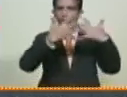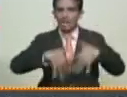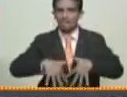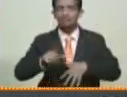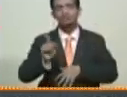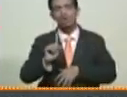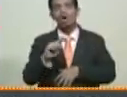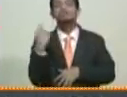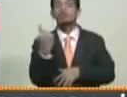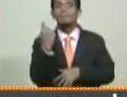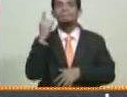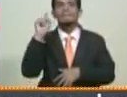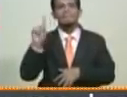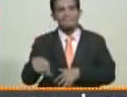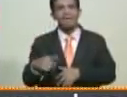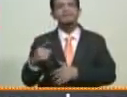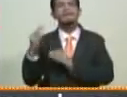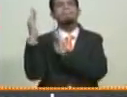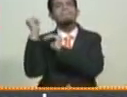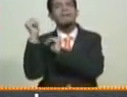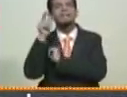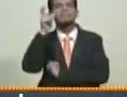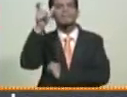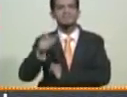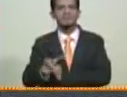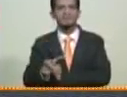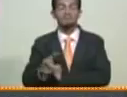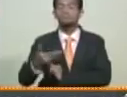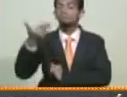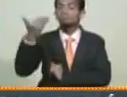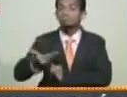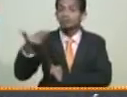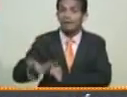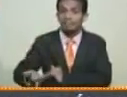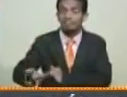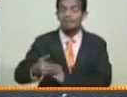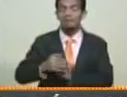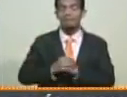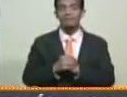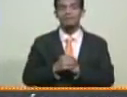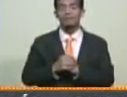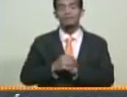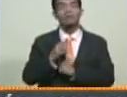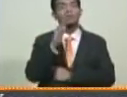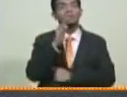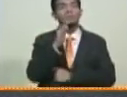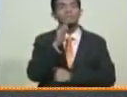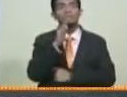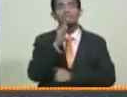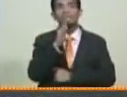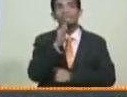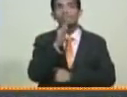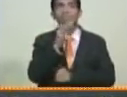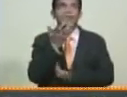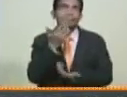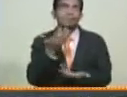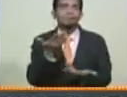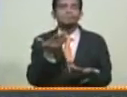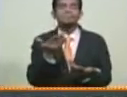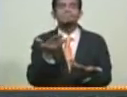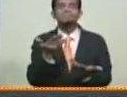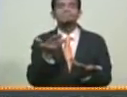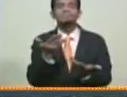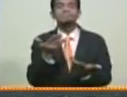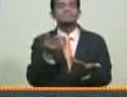nuestro pueblo, y el Partido Socialista Unido es fundamental. No hay forma de renovar la esperanza